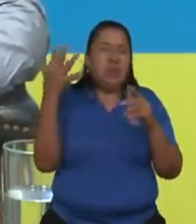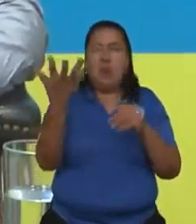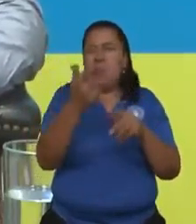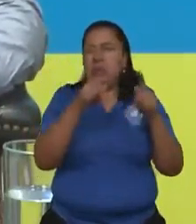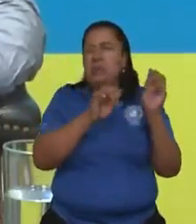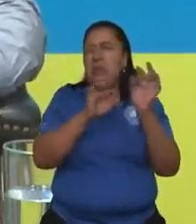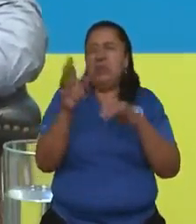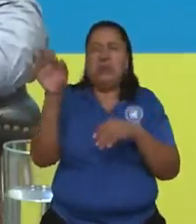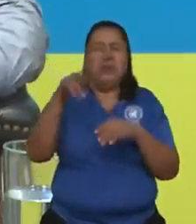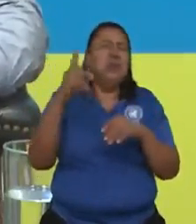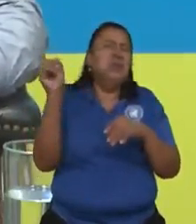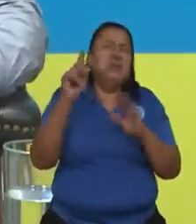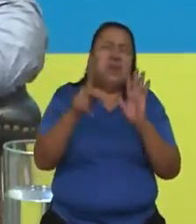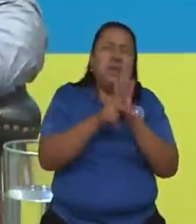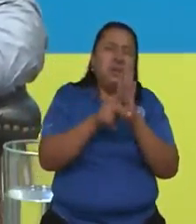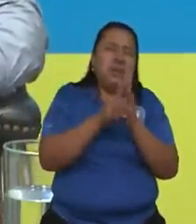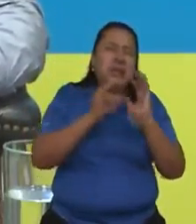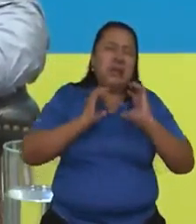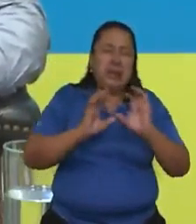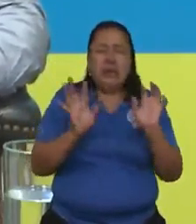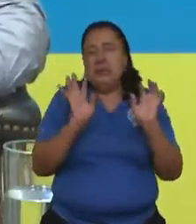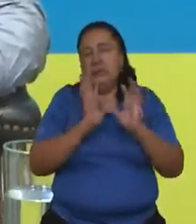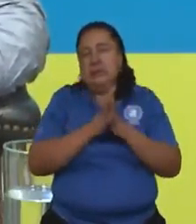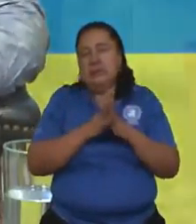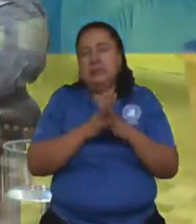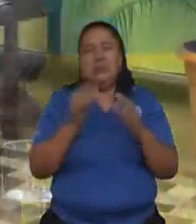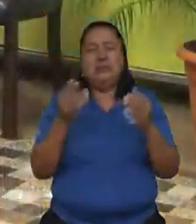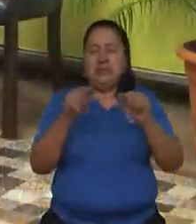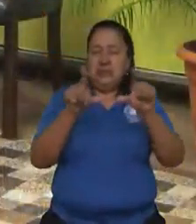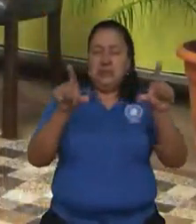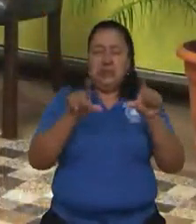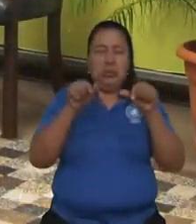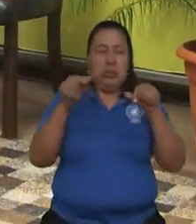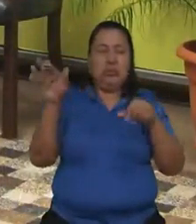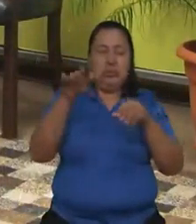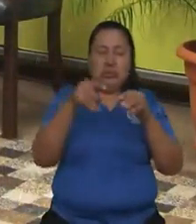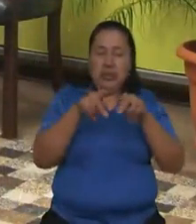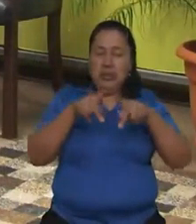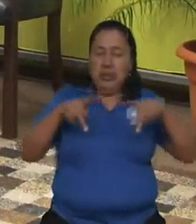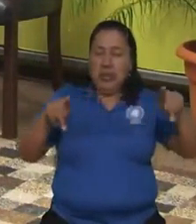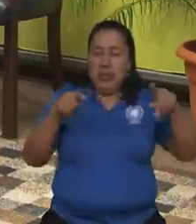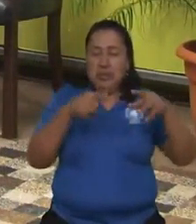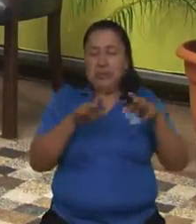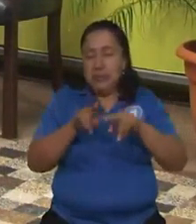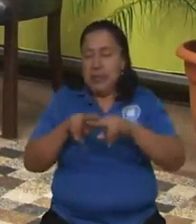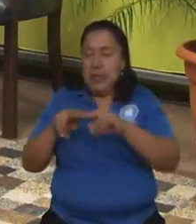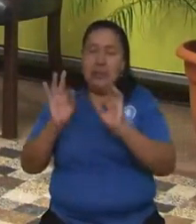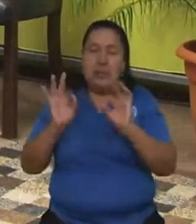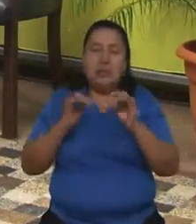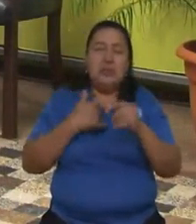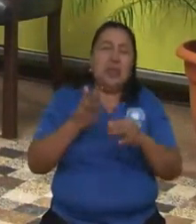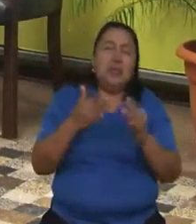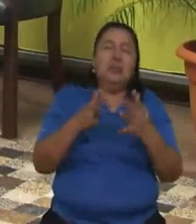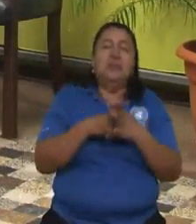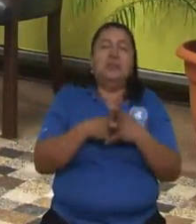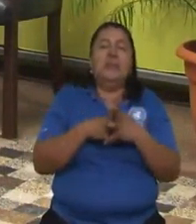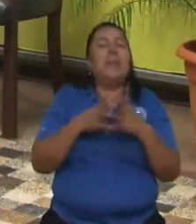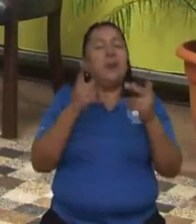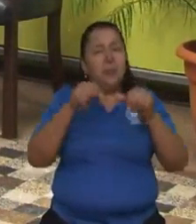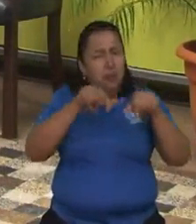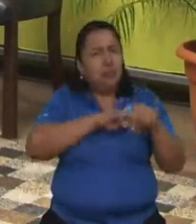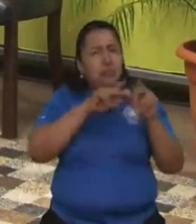comienzan a aparecer hongos en ese sitio. Hablemos de las recomendaciones que son importantes. hay personas que no van al mar, primero